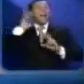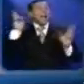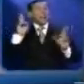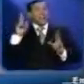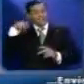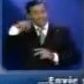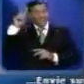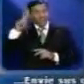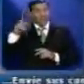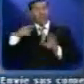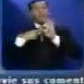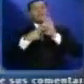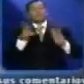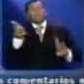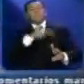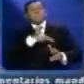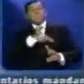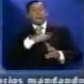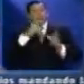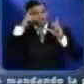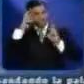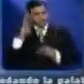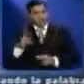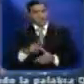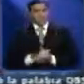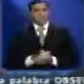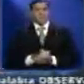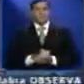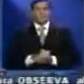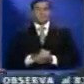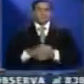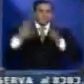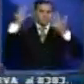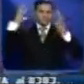su fructífera carrera. ¡Qué éxito!